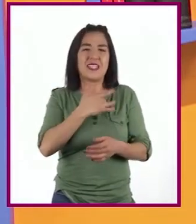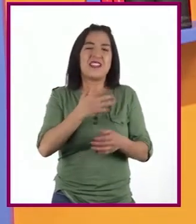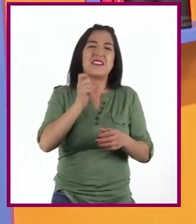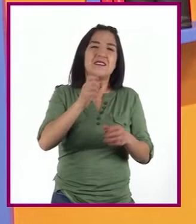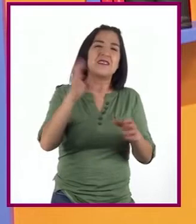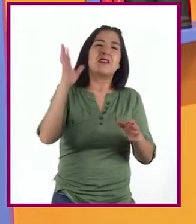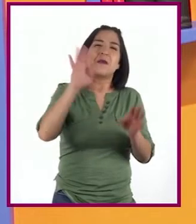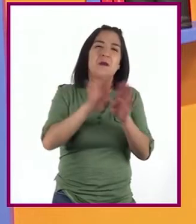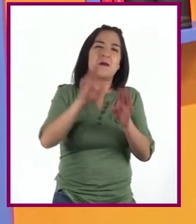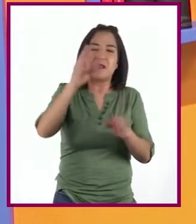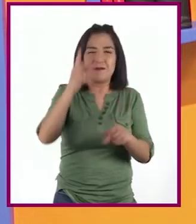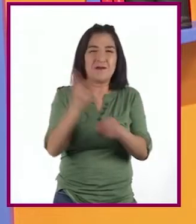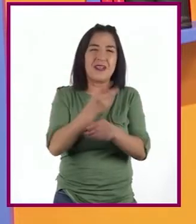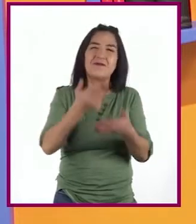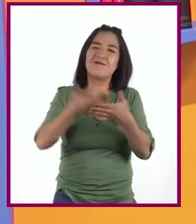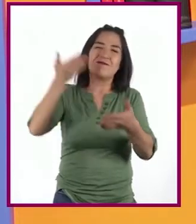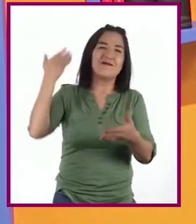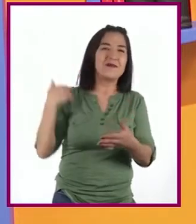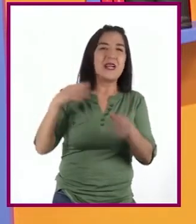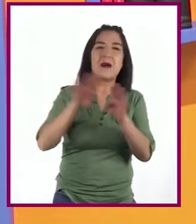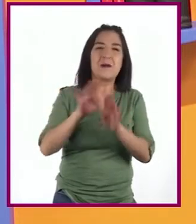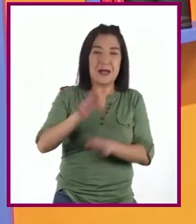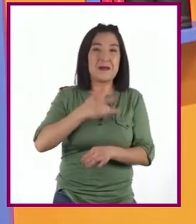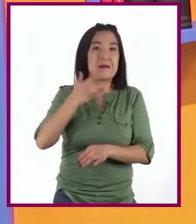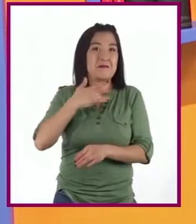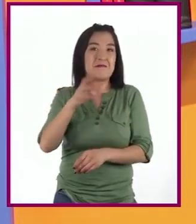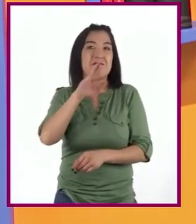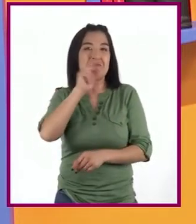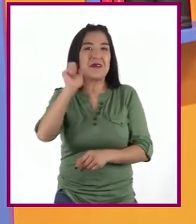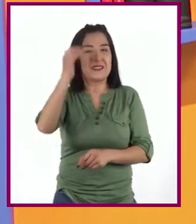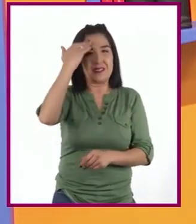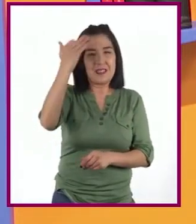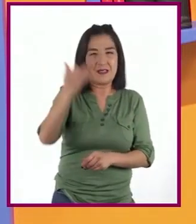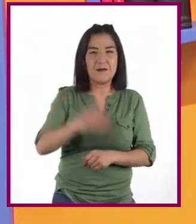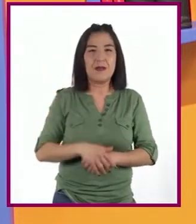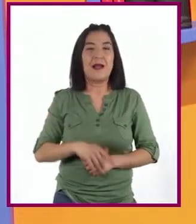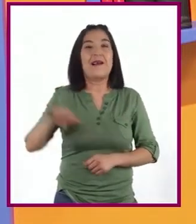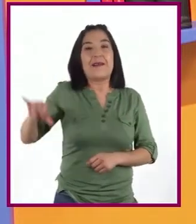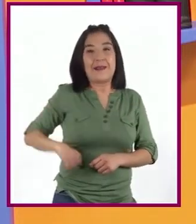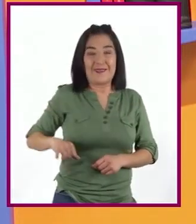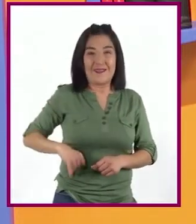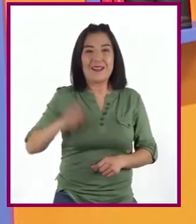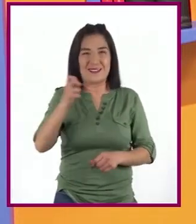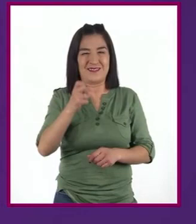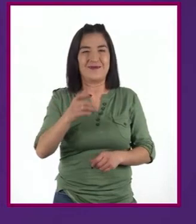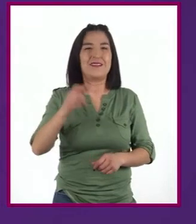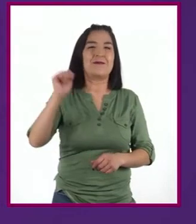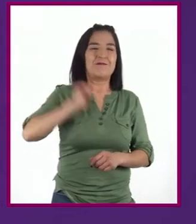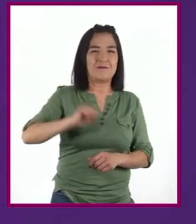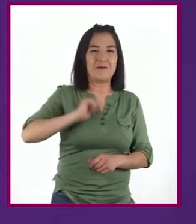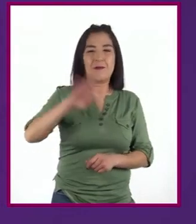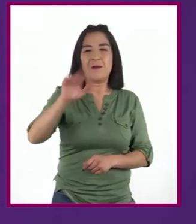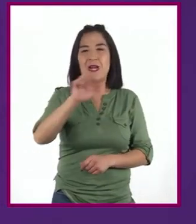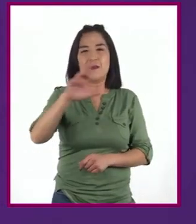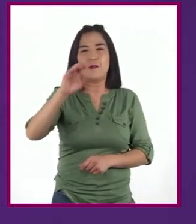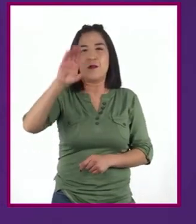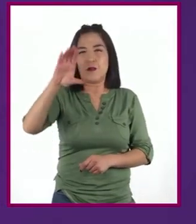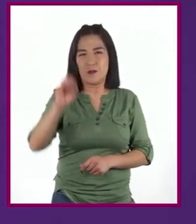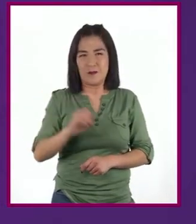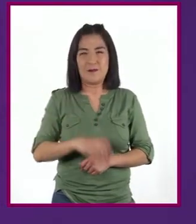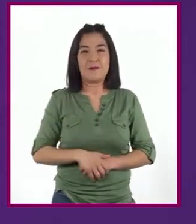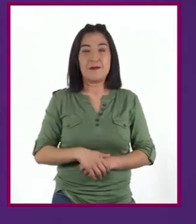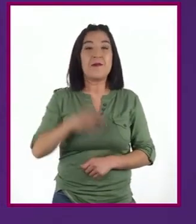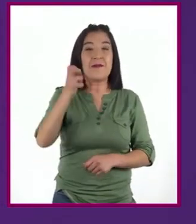pasado, al que veían como un tiempo mejor. El interés en la Edad Media y el Barroco. La Edad